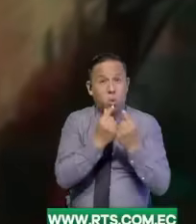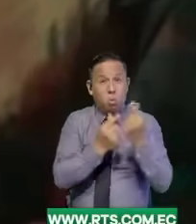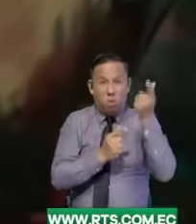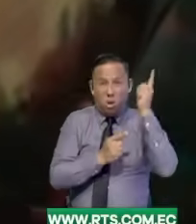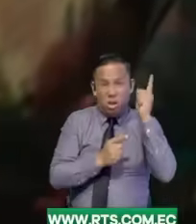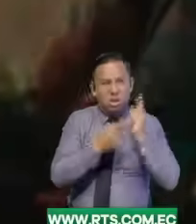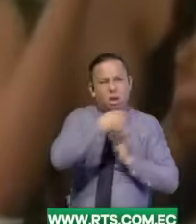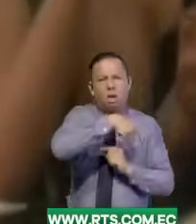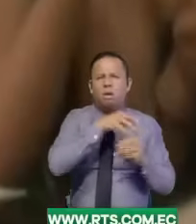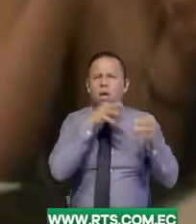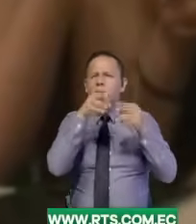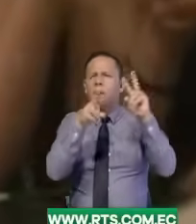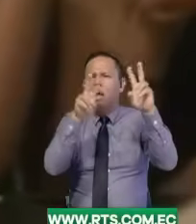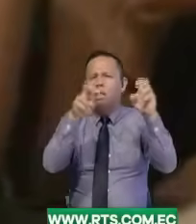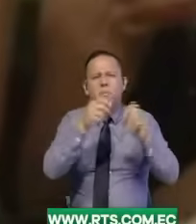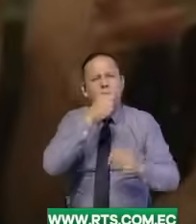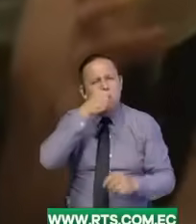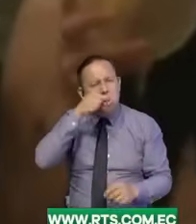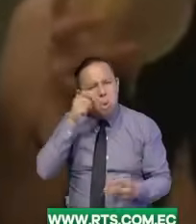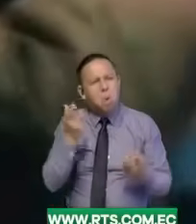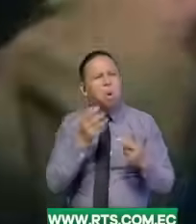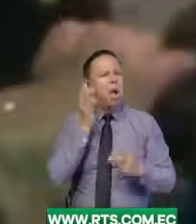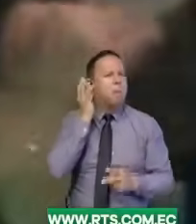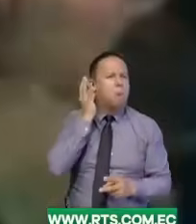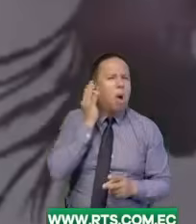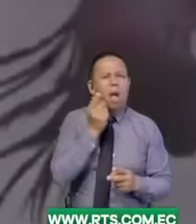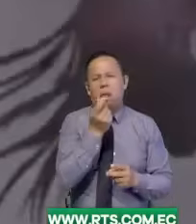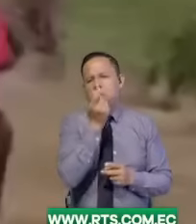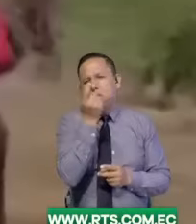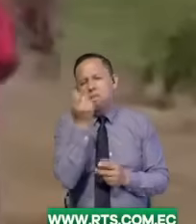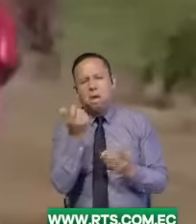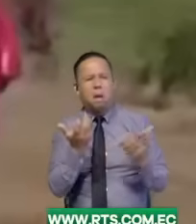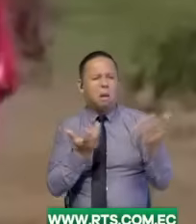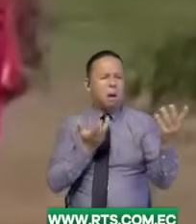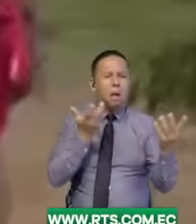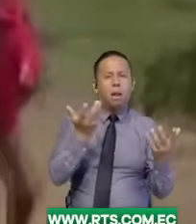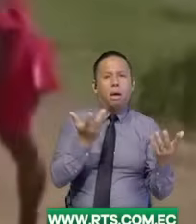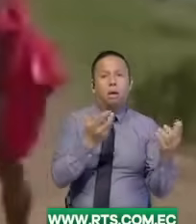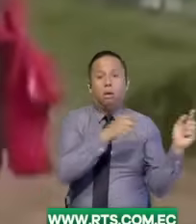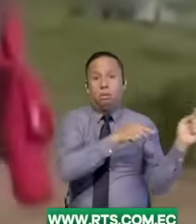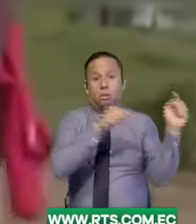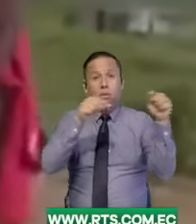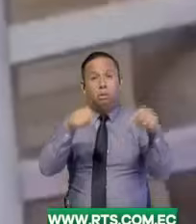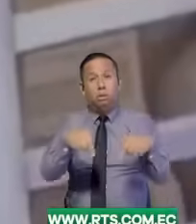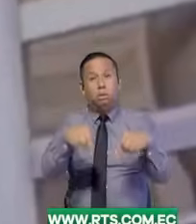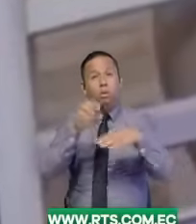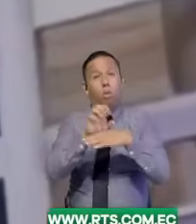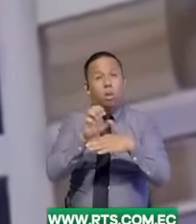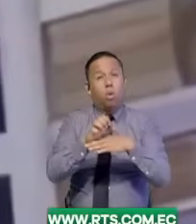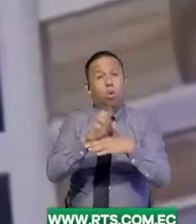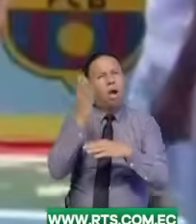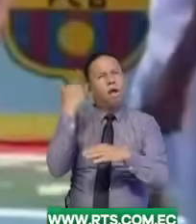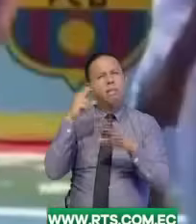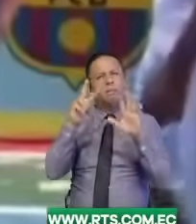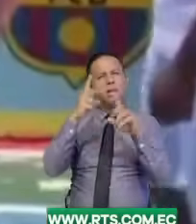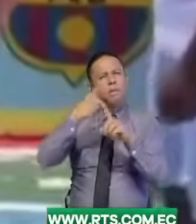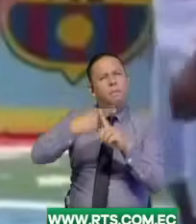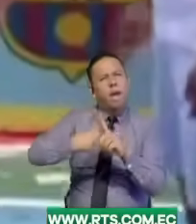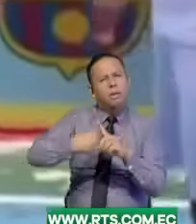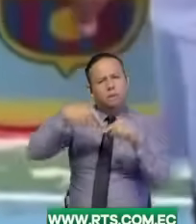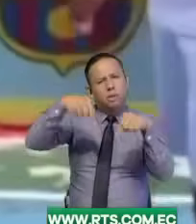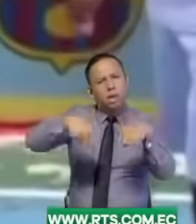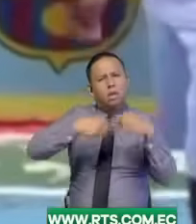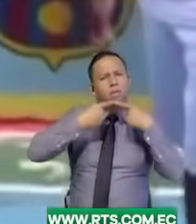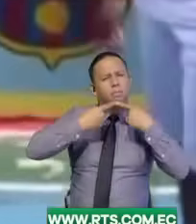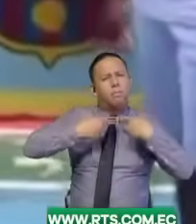sucio, drogas, mujeres y todo sobre el mundo del hampa. En Ecuador se estrenó un video hace 7 meses, pero que había sido grabado en el